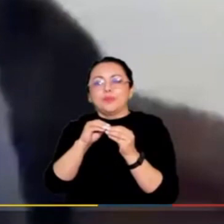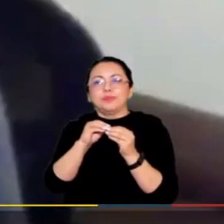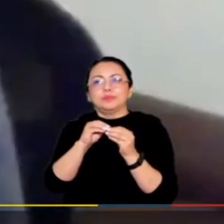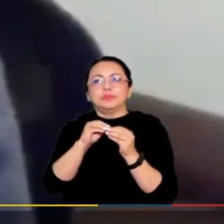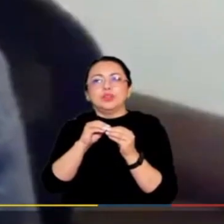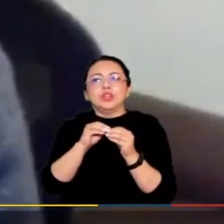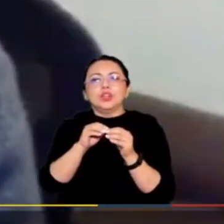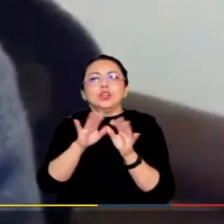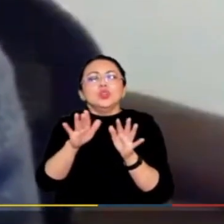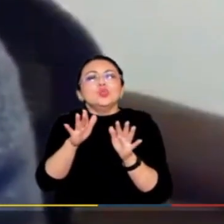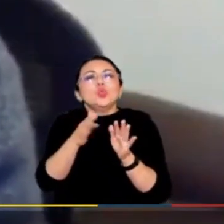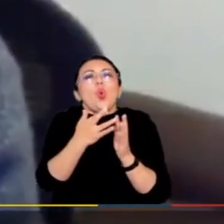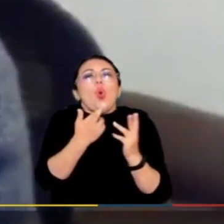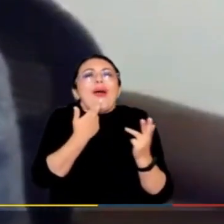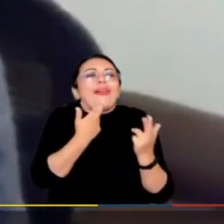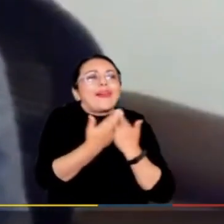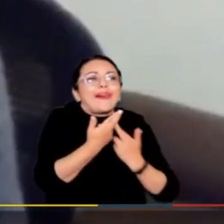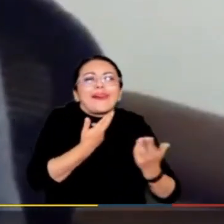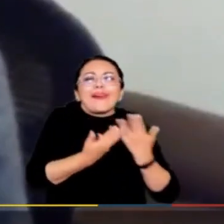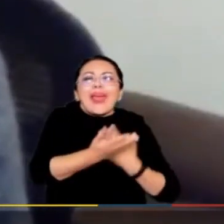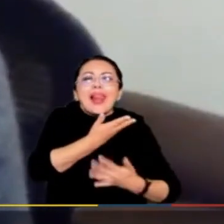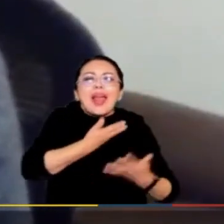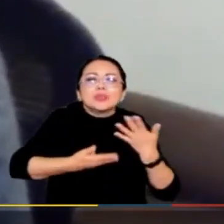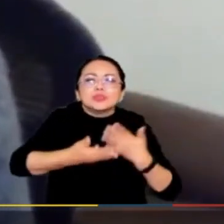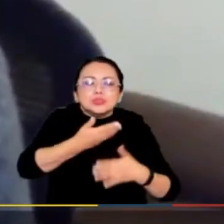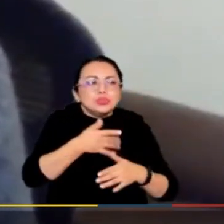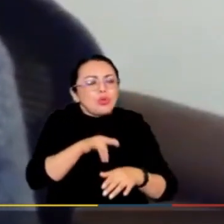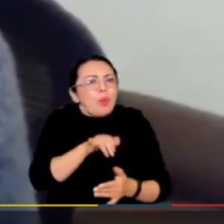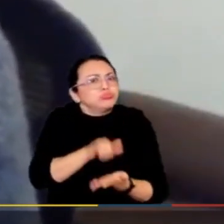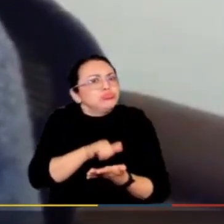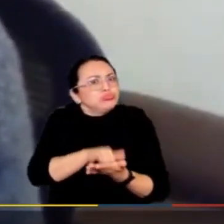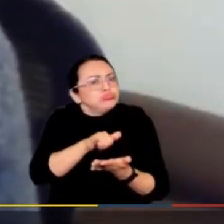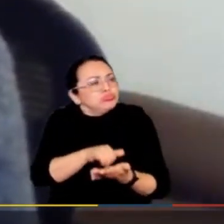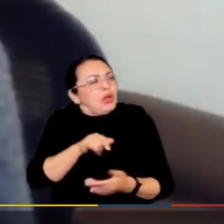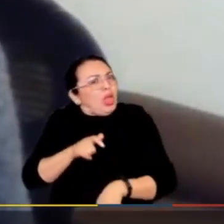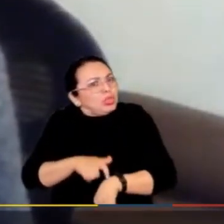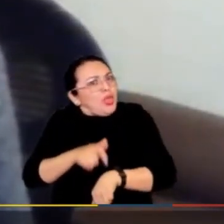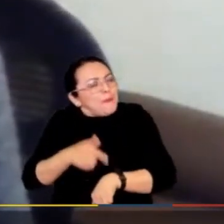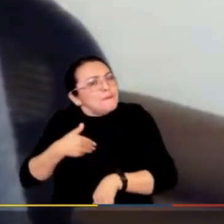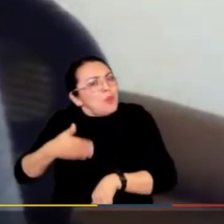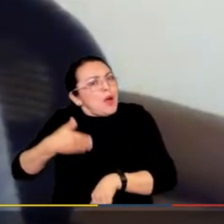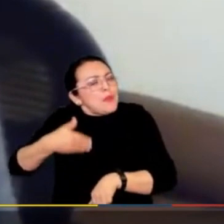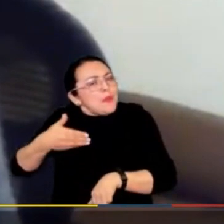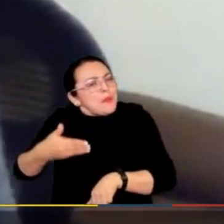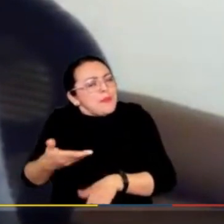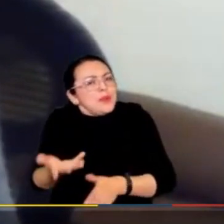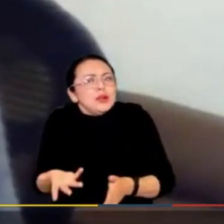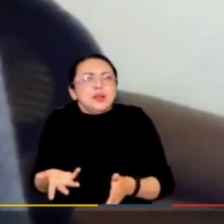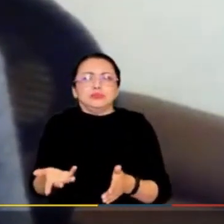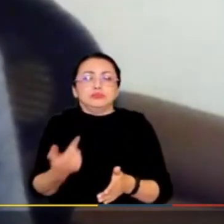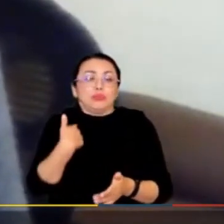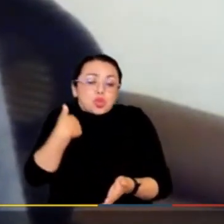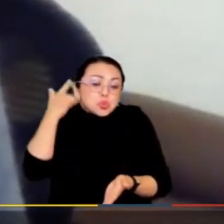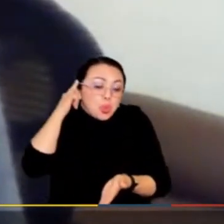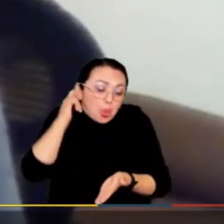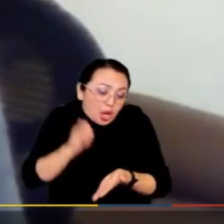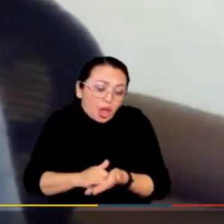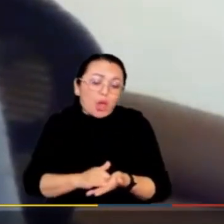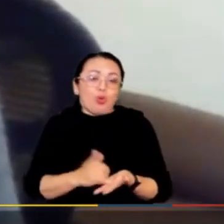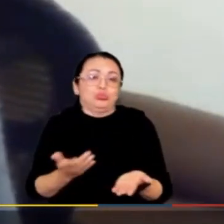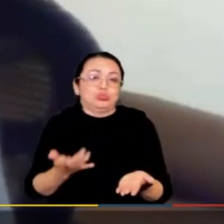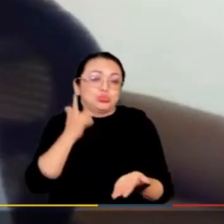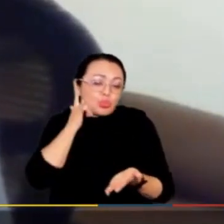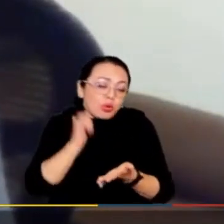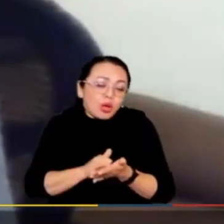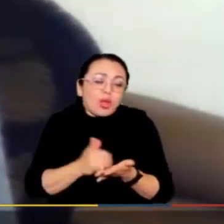estática, sino una relación que se desarrolla en el tiempo y claramente se desarrolla en el instante, y yo creo que es